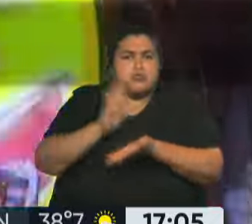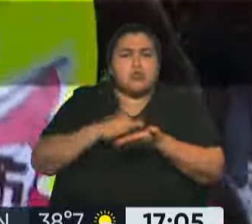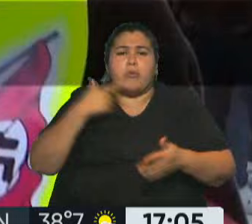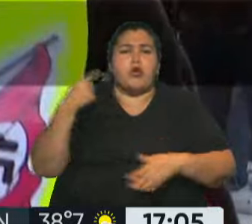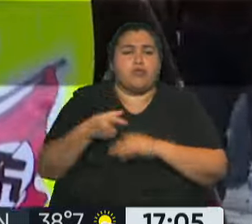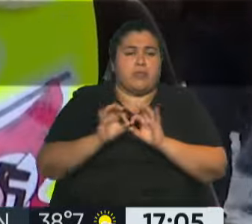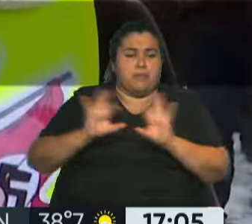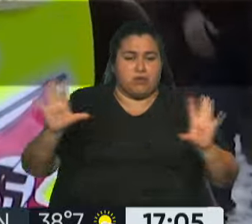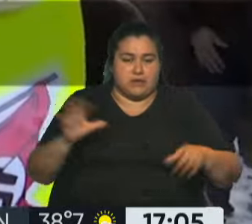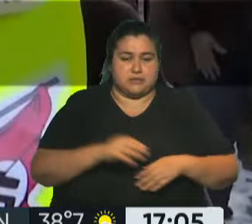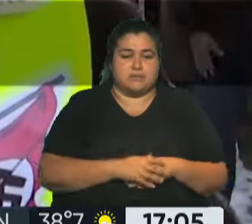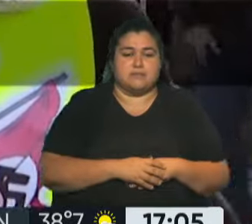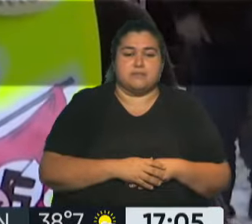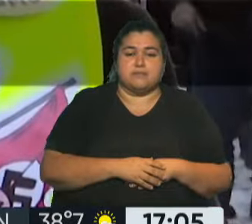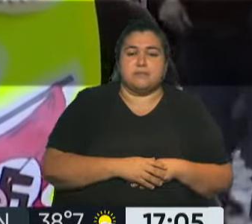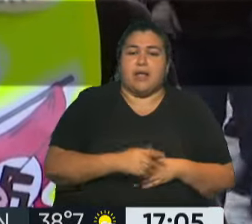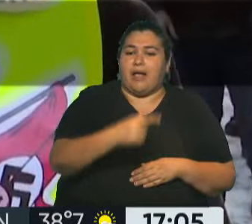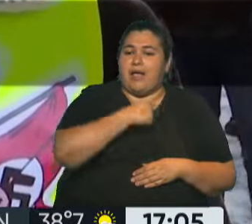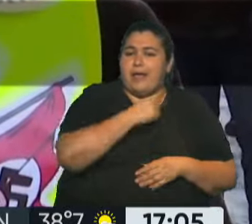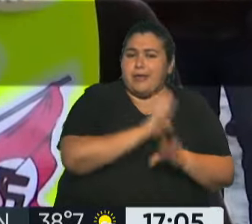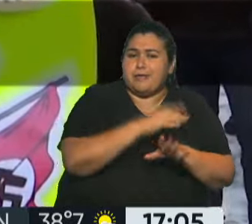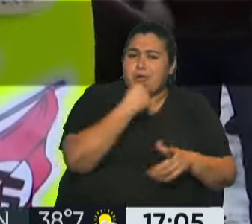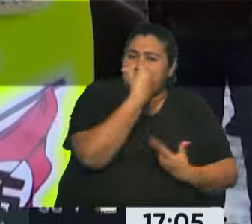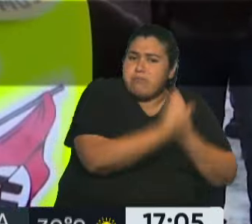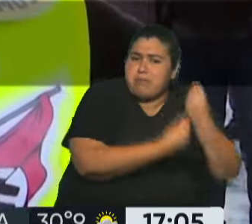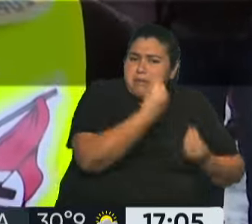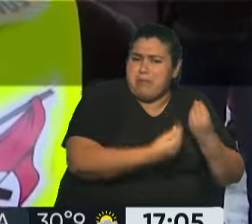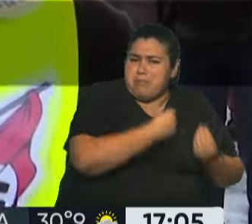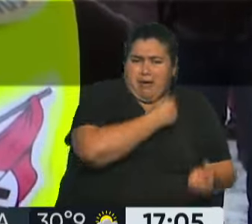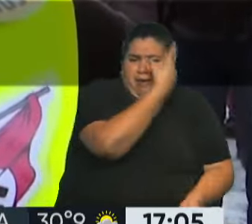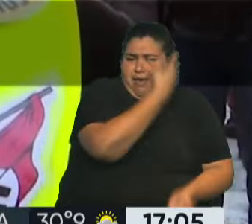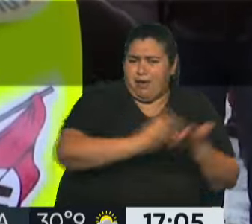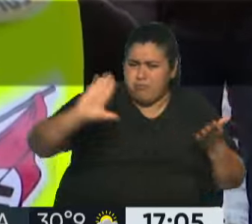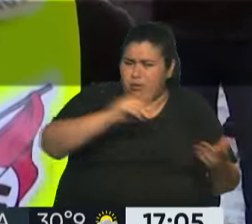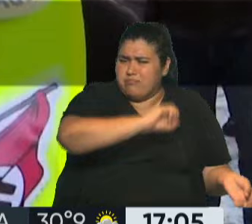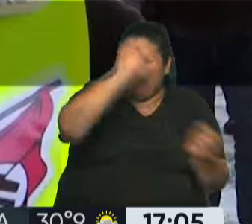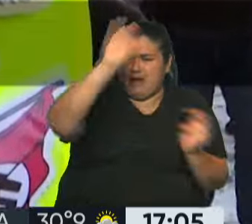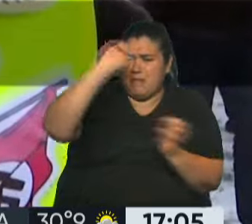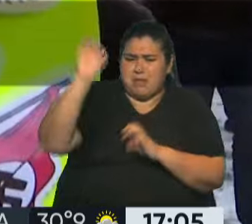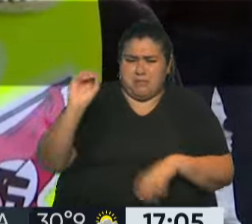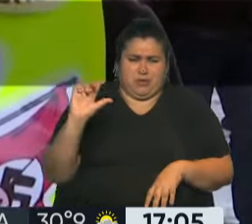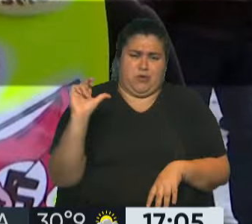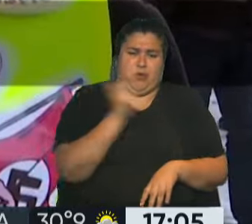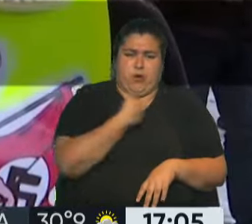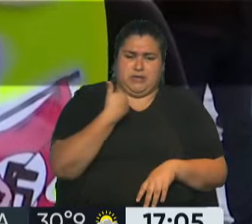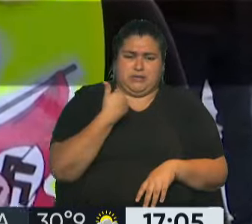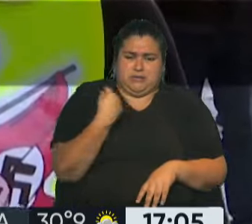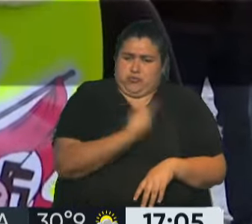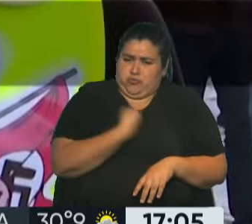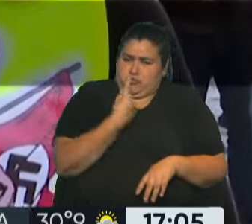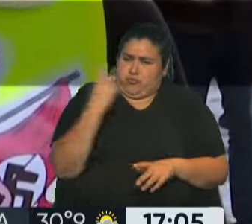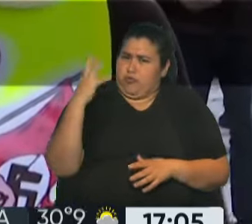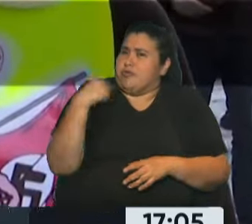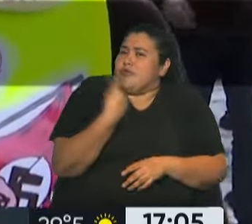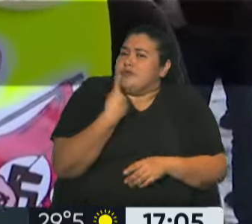Und nicht abschieben. Was heißt denn abschieben? Wir haben selber mal die Flucht ergriffen vor den Nazis. Und ich